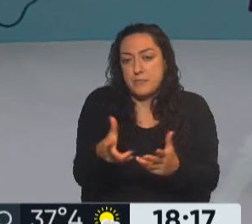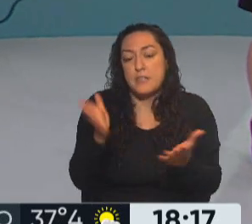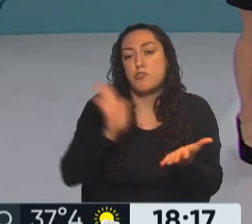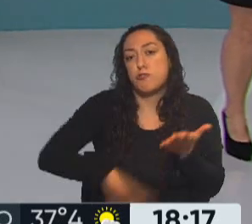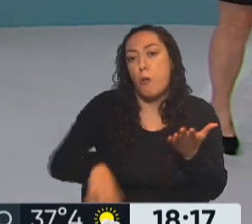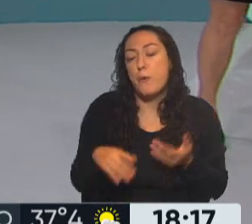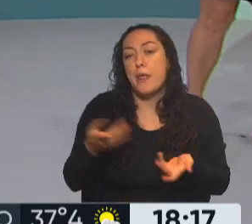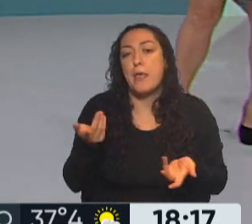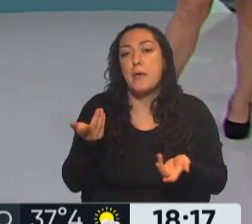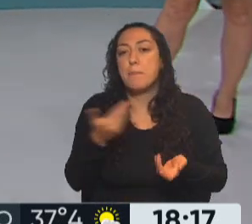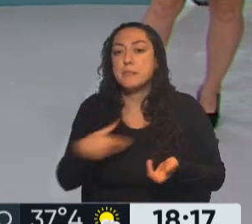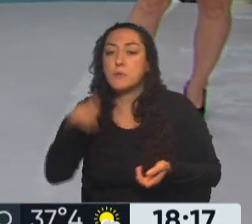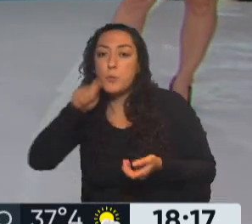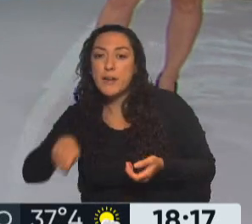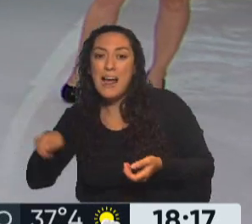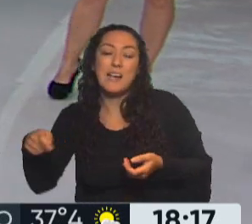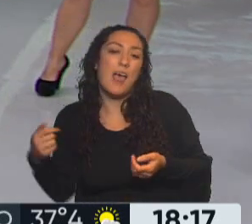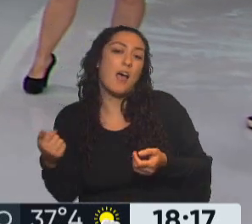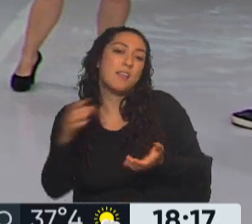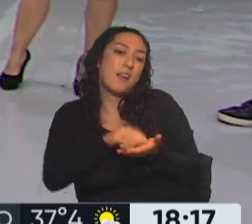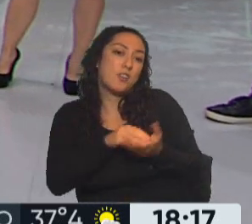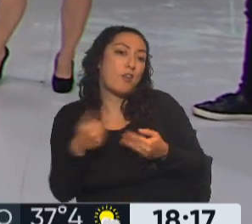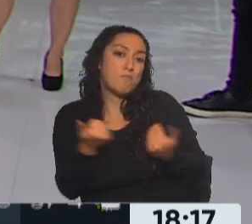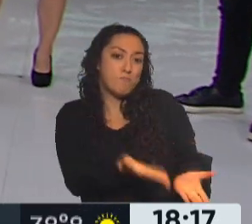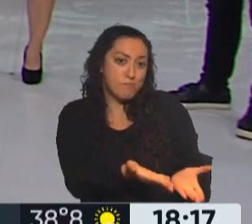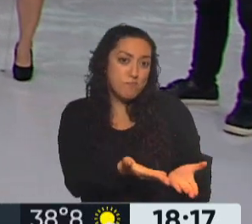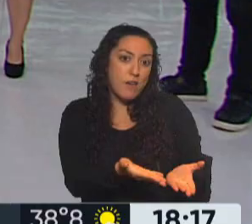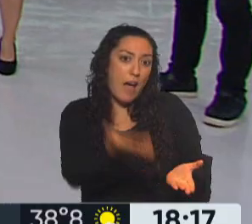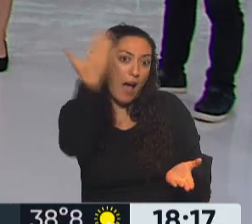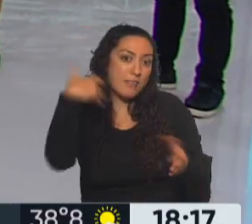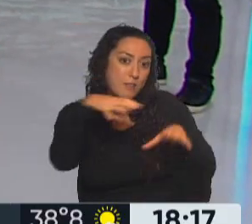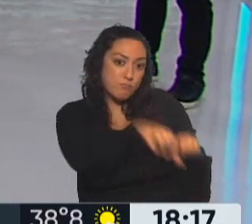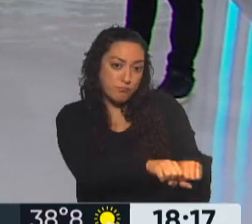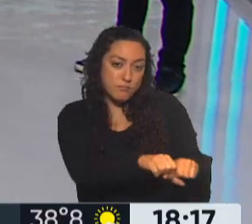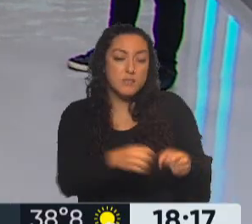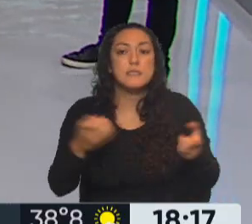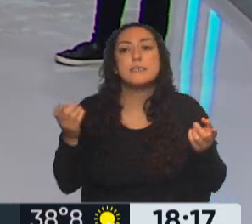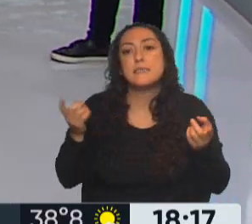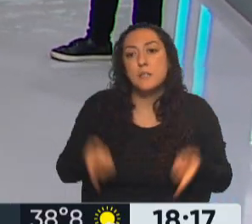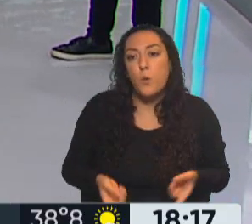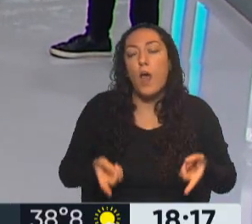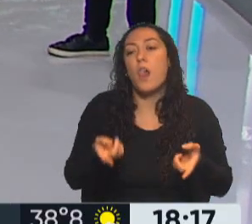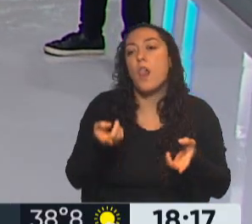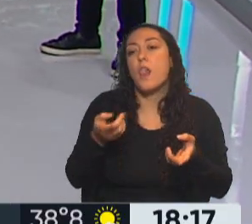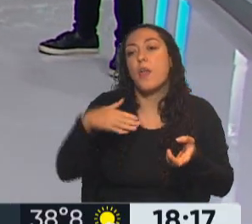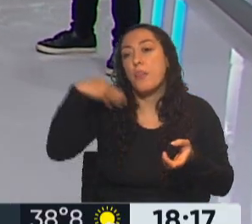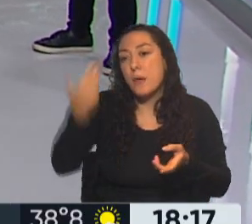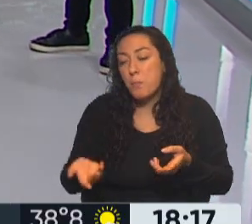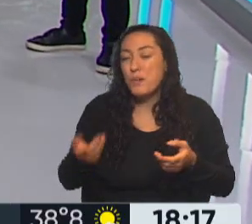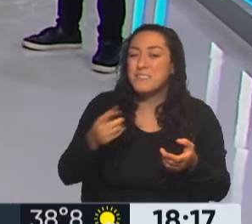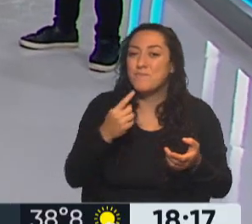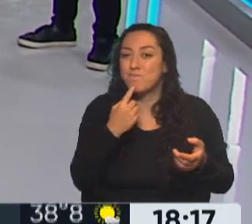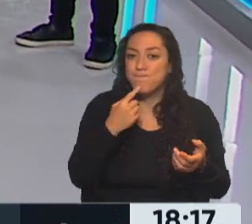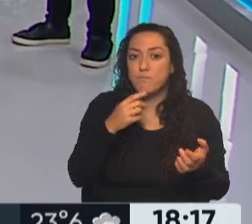que Zelensky tendría que ceder este territorio que tomó Rusia, más allá que después hubo un poco de